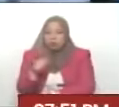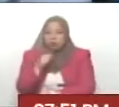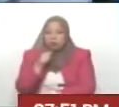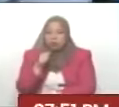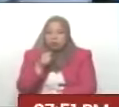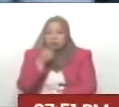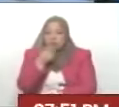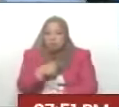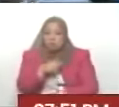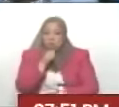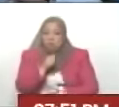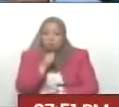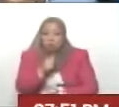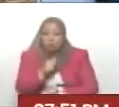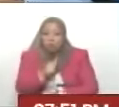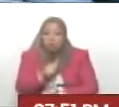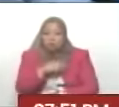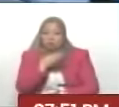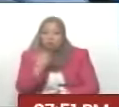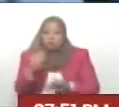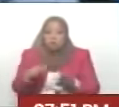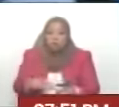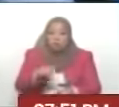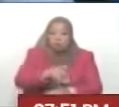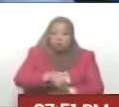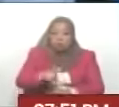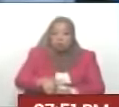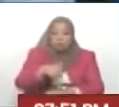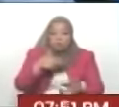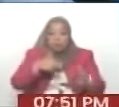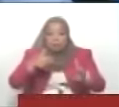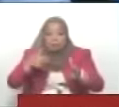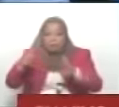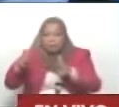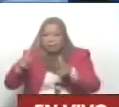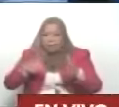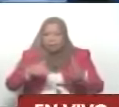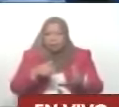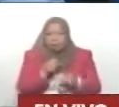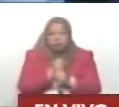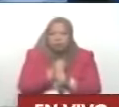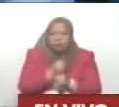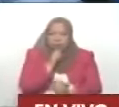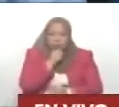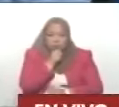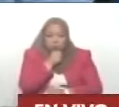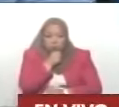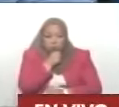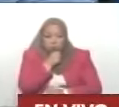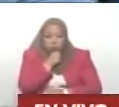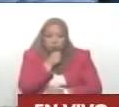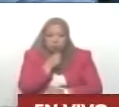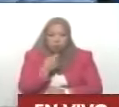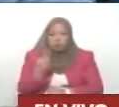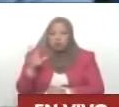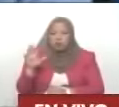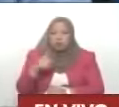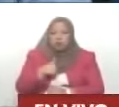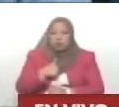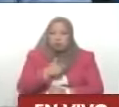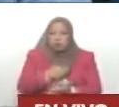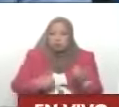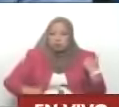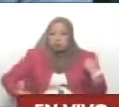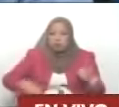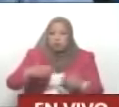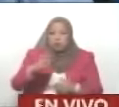Estanga! Y mandó a matar a la gente en las calles. ¡Ay, pobre viejito! Y levantó la mano y dijo, yo, Pedro